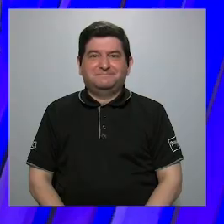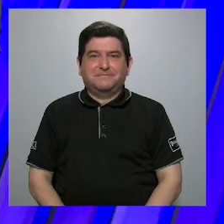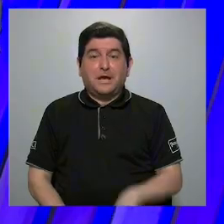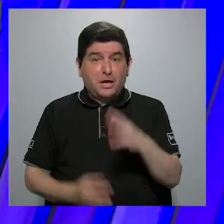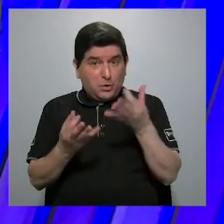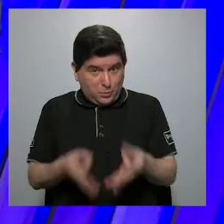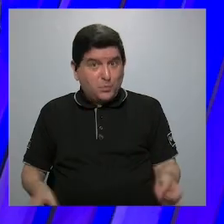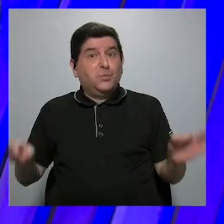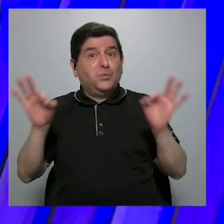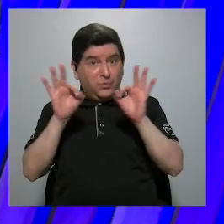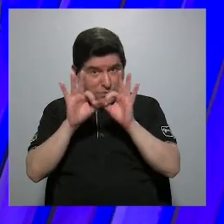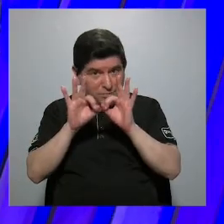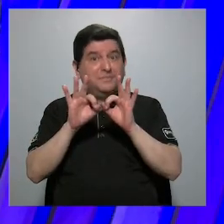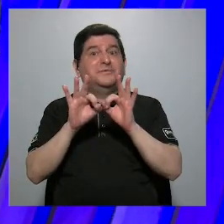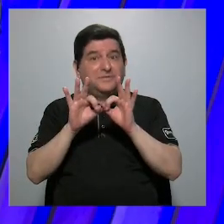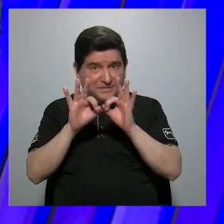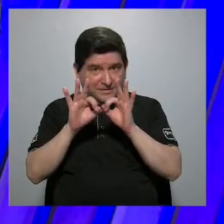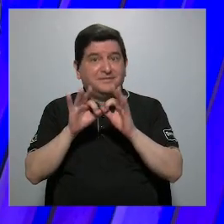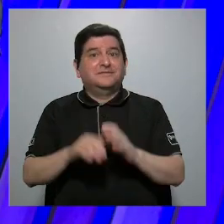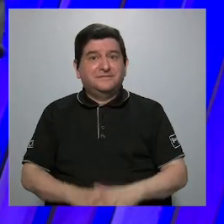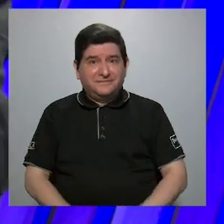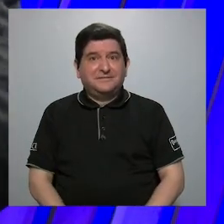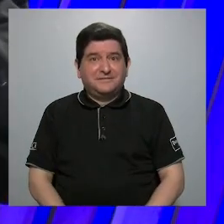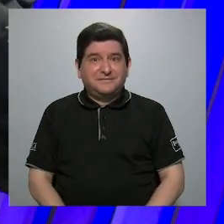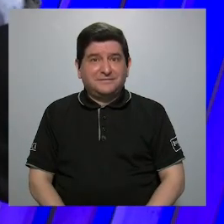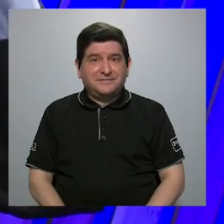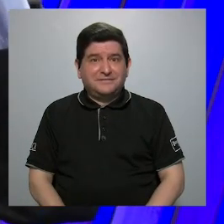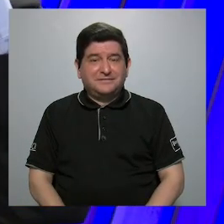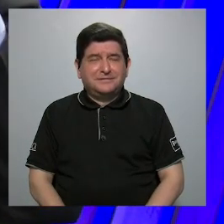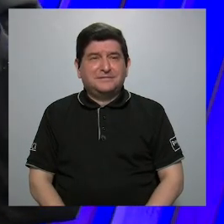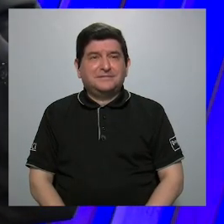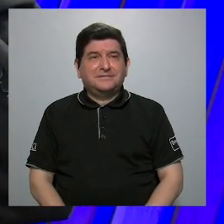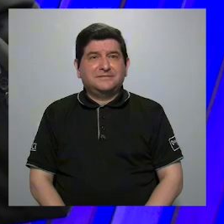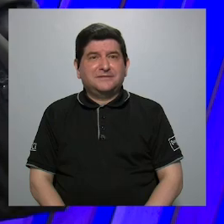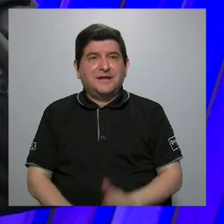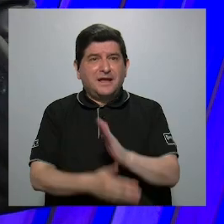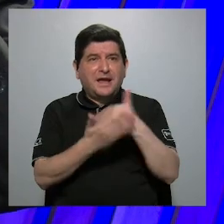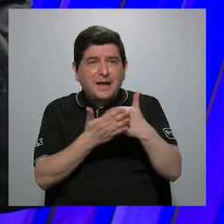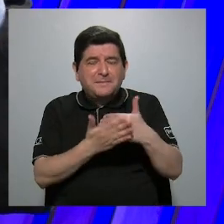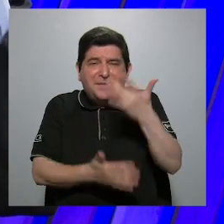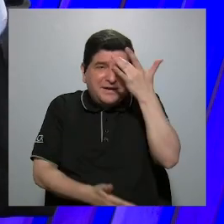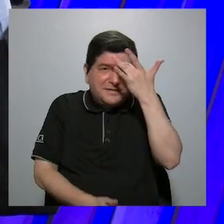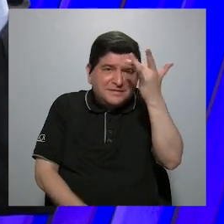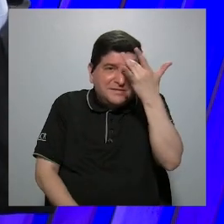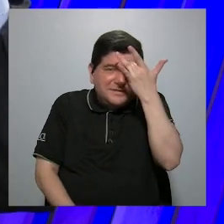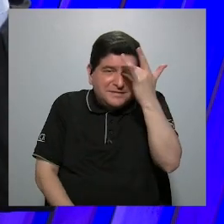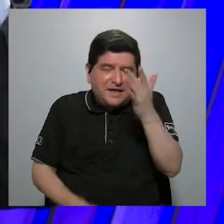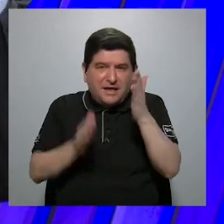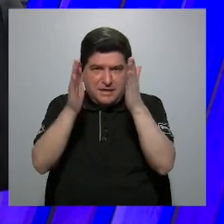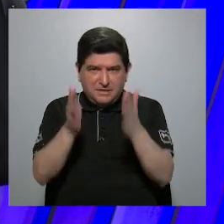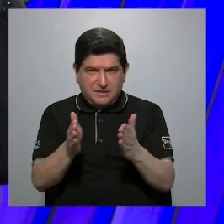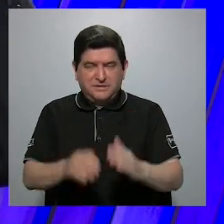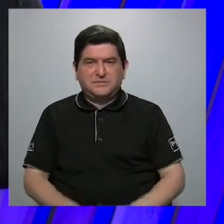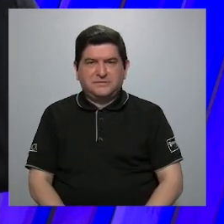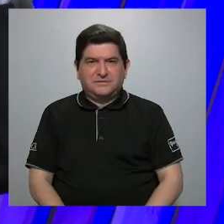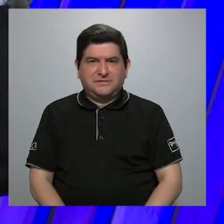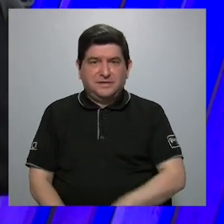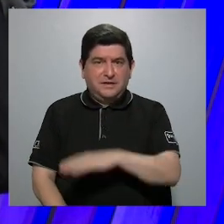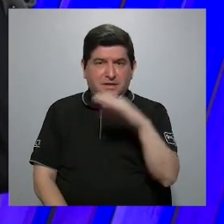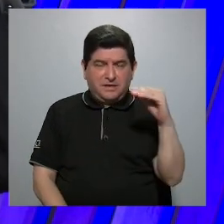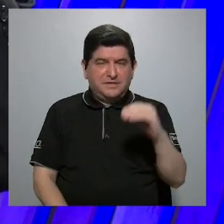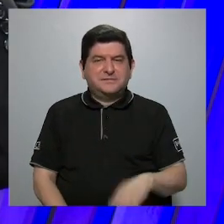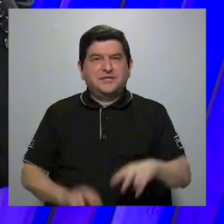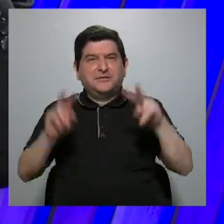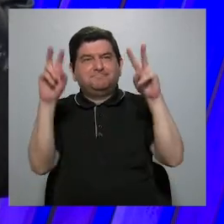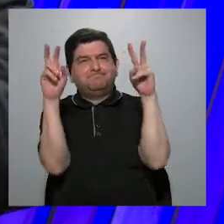Bueno, y eso es muy importante, don Gabriel, en buena parte de la intelectualidad y